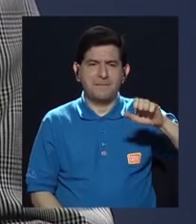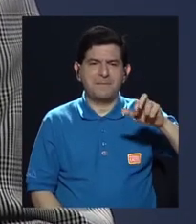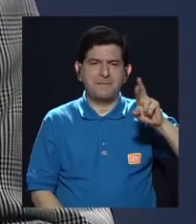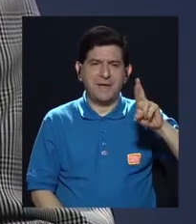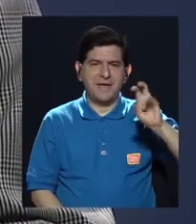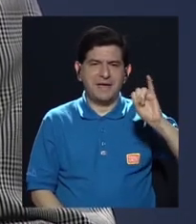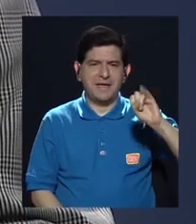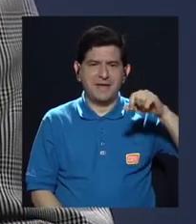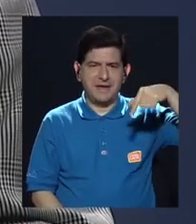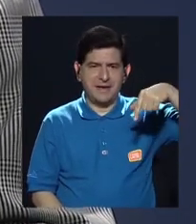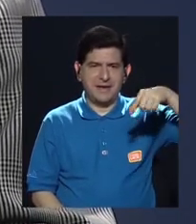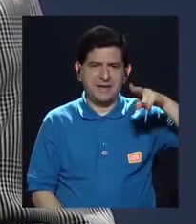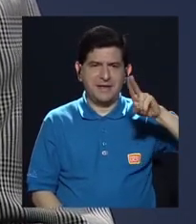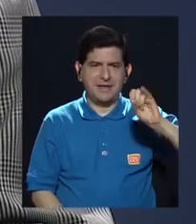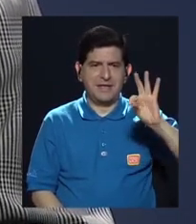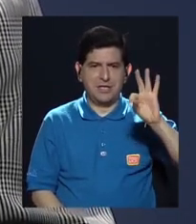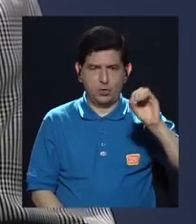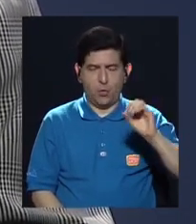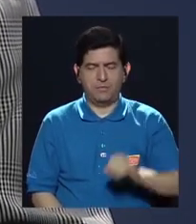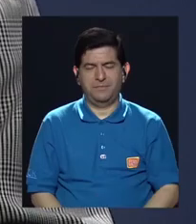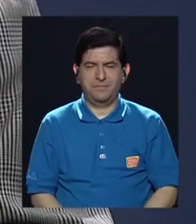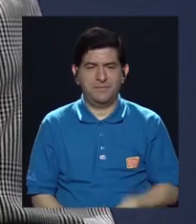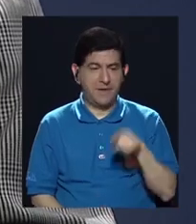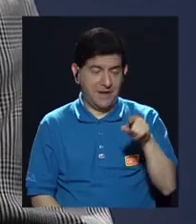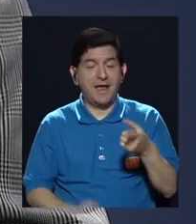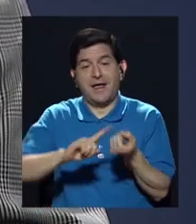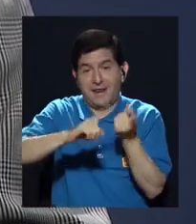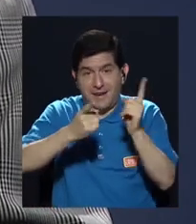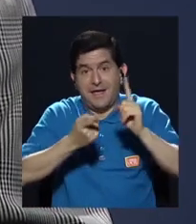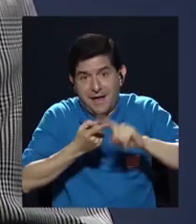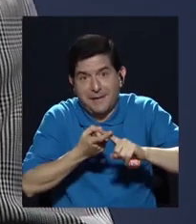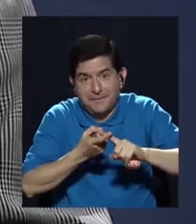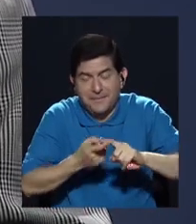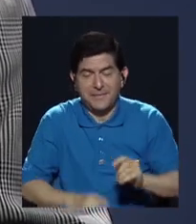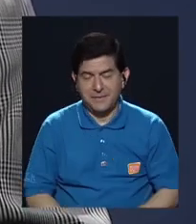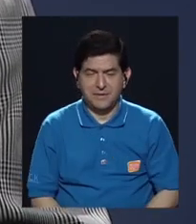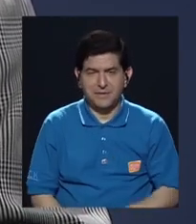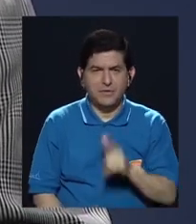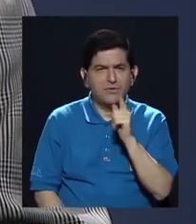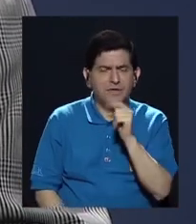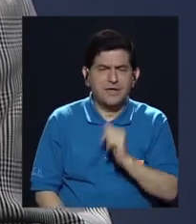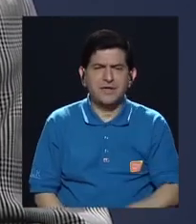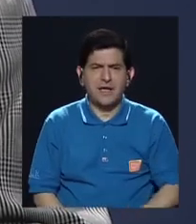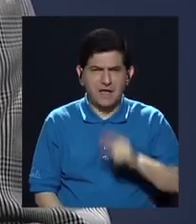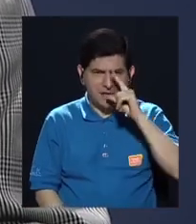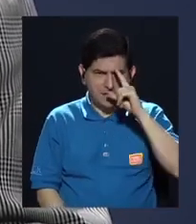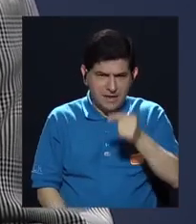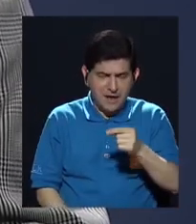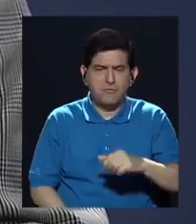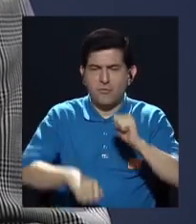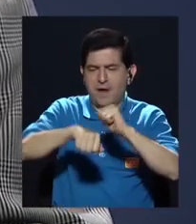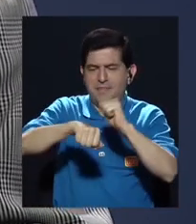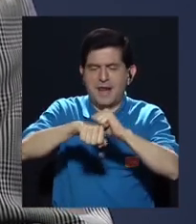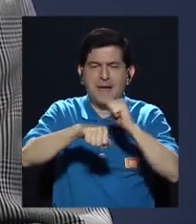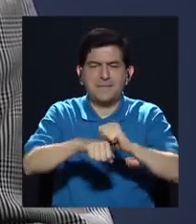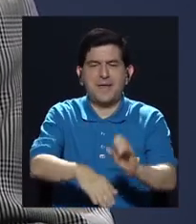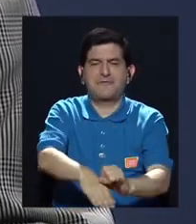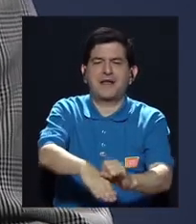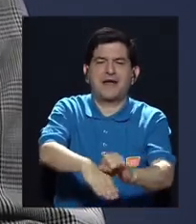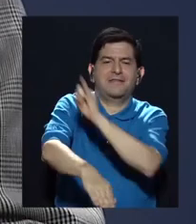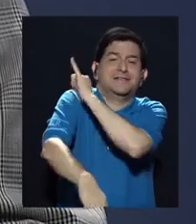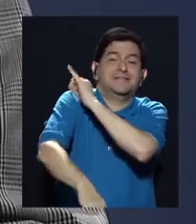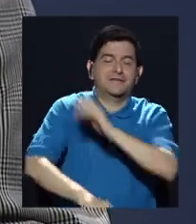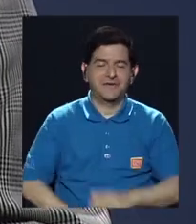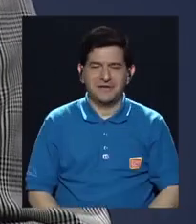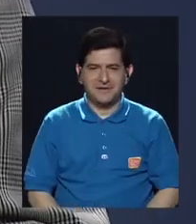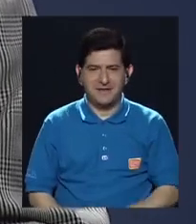Periquito. Y Periquito era amigo de la bruja de la piedra de Acerrí.